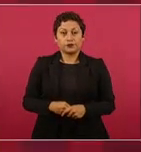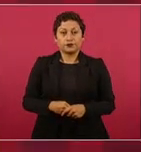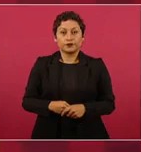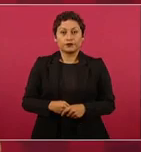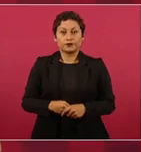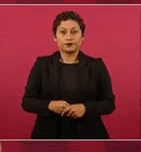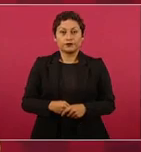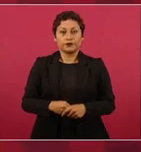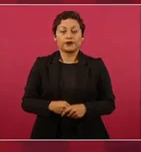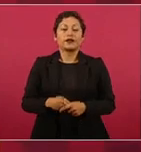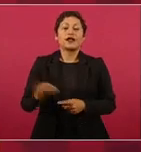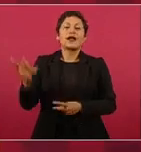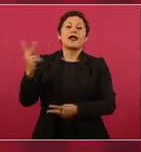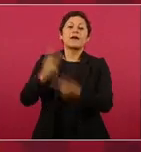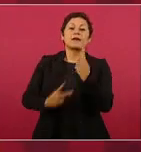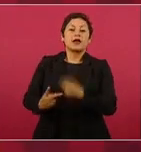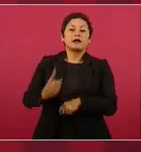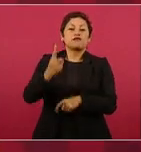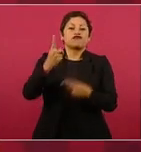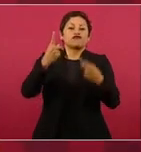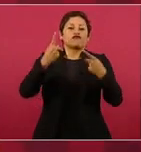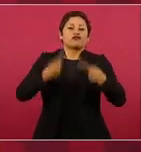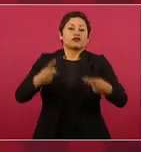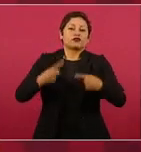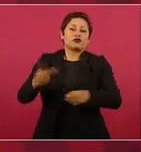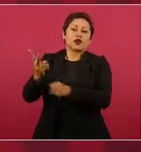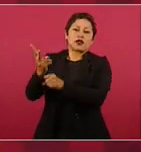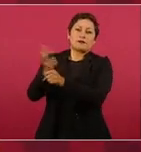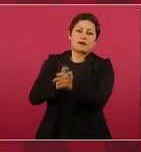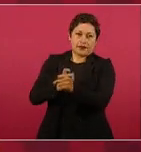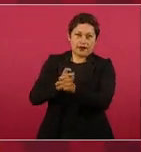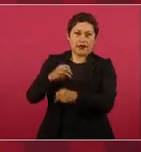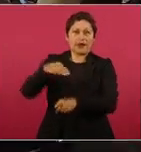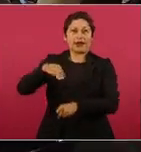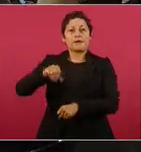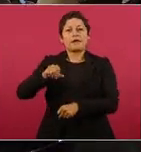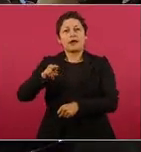tener de invitado a Mauri Pérez.